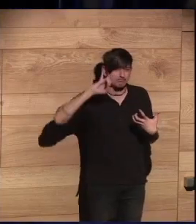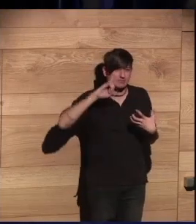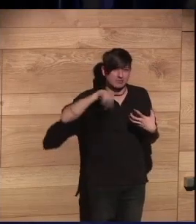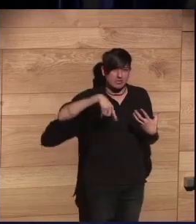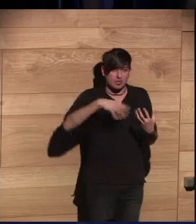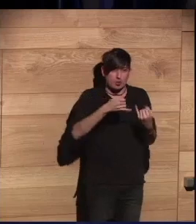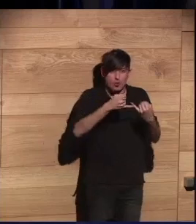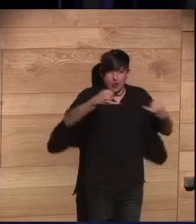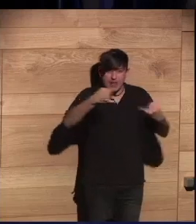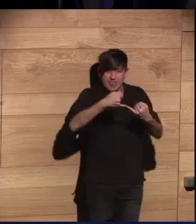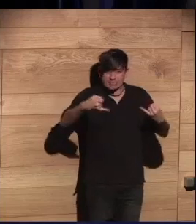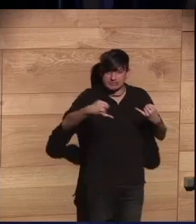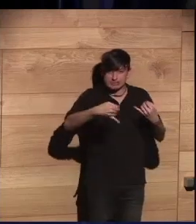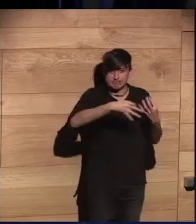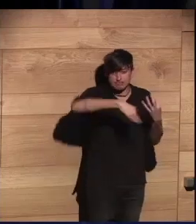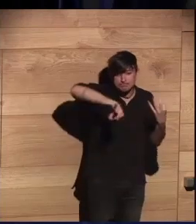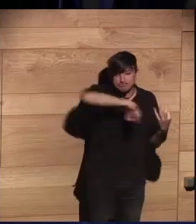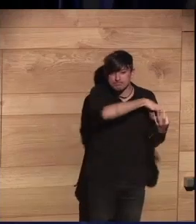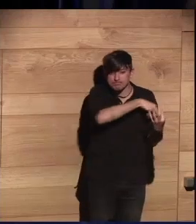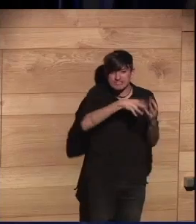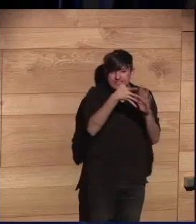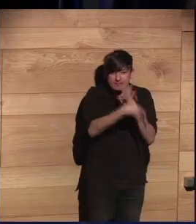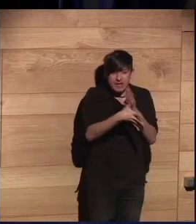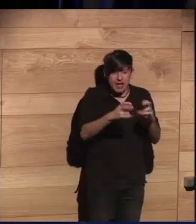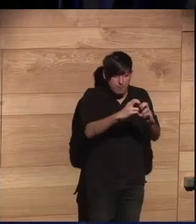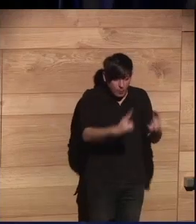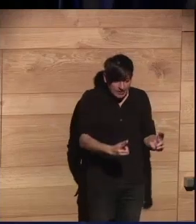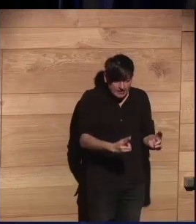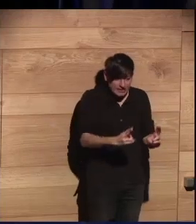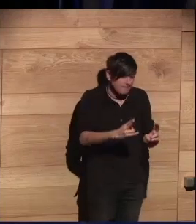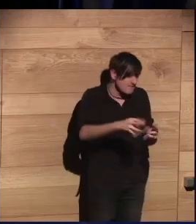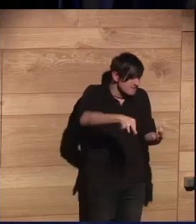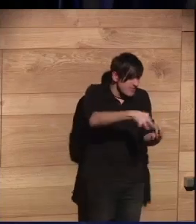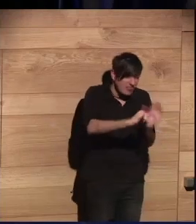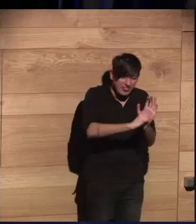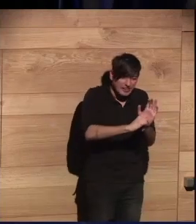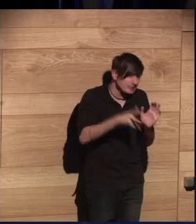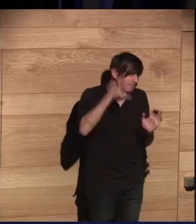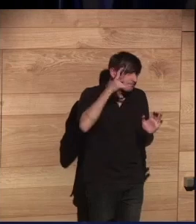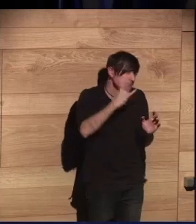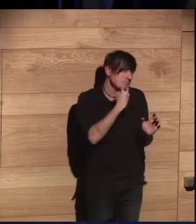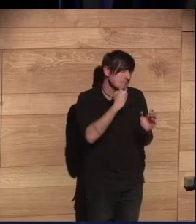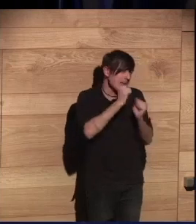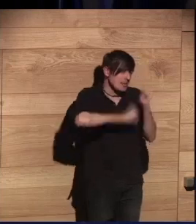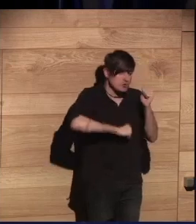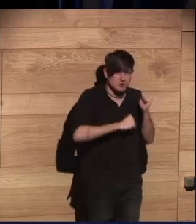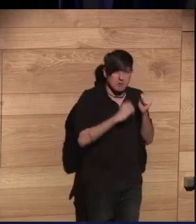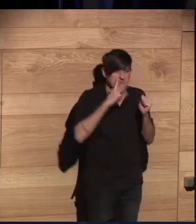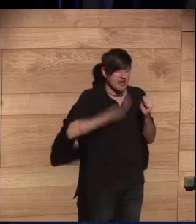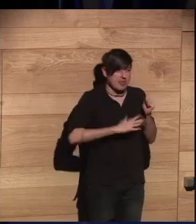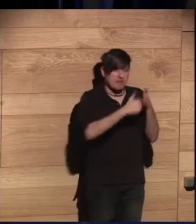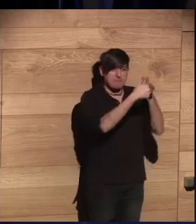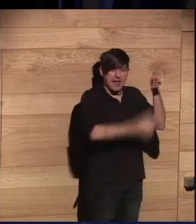cuerdas, cuando dices sul ponticello, que es tocar muy cerca del puente y suena metálico y rasgado y suena como si estuvieran arañando una pared